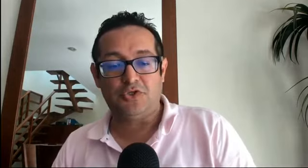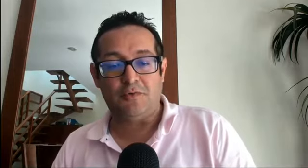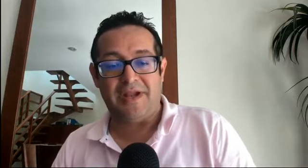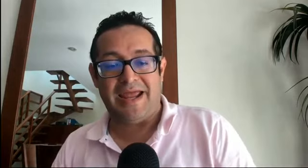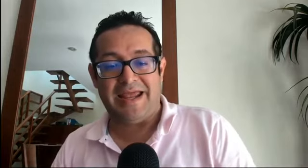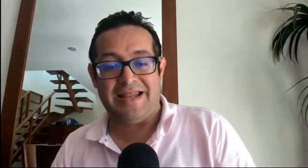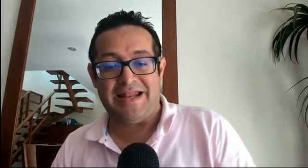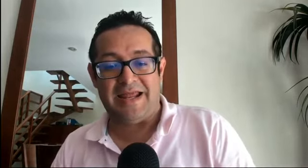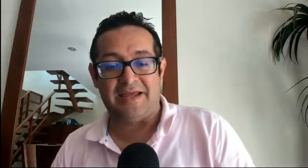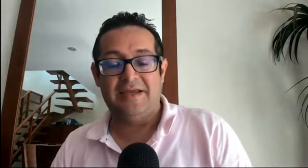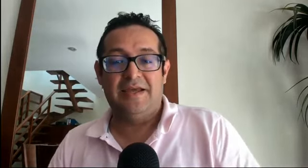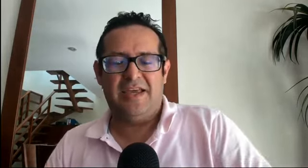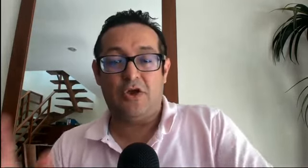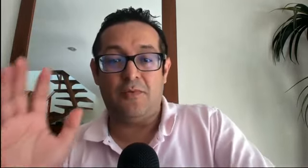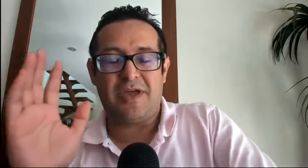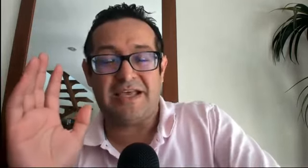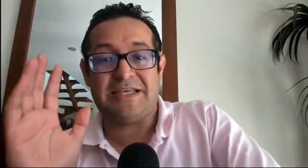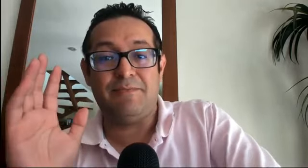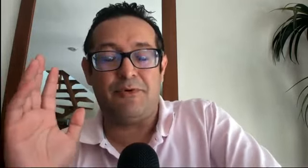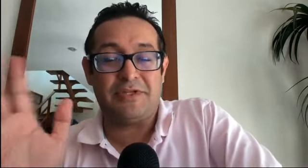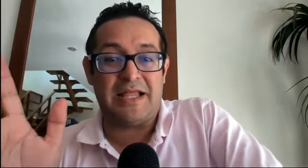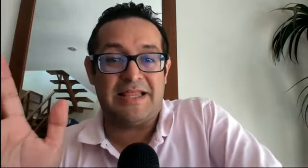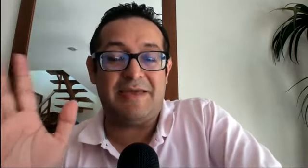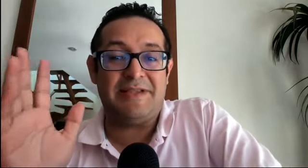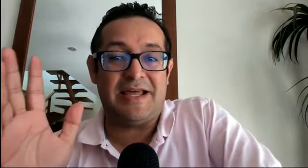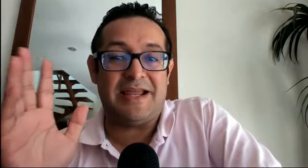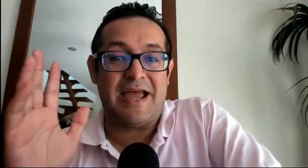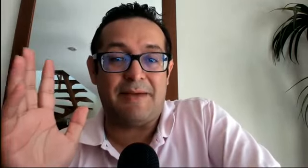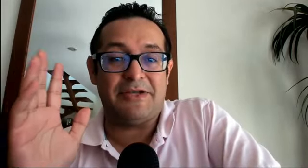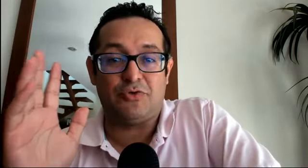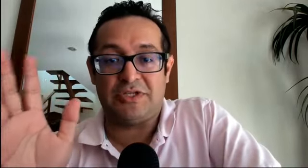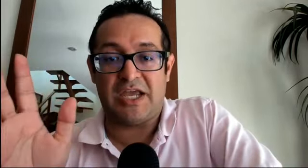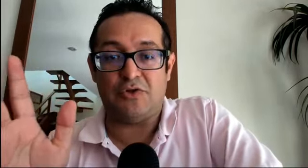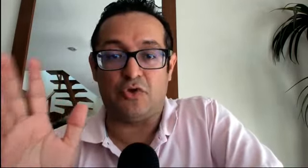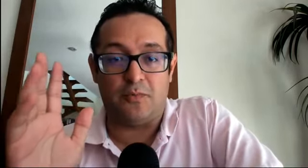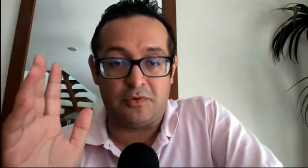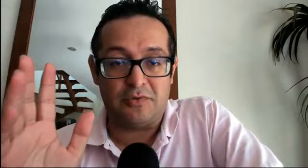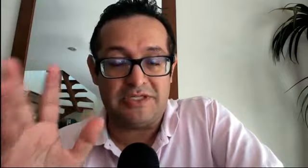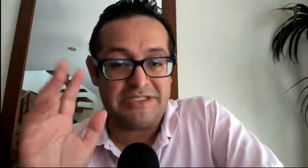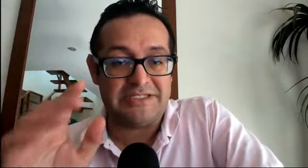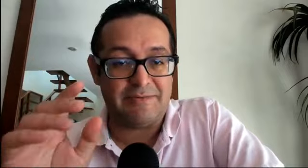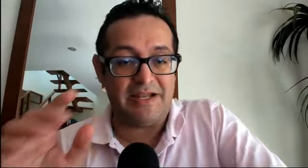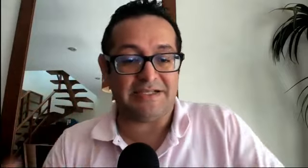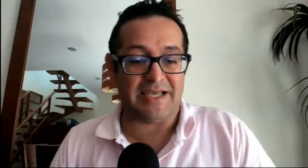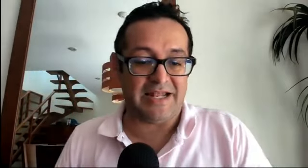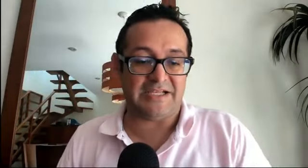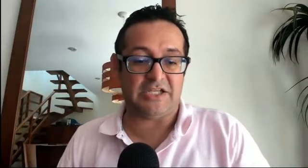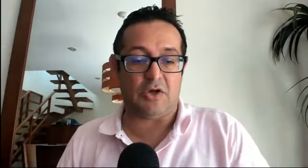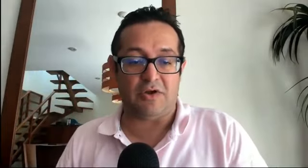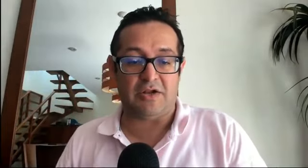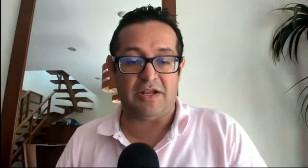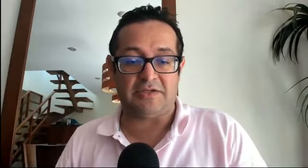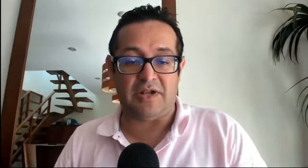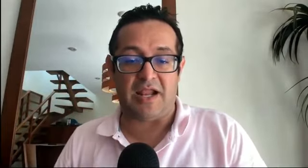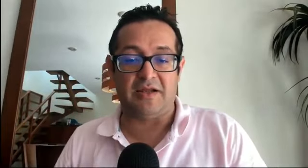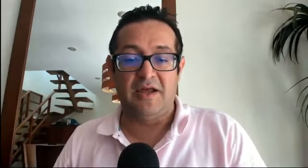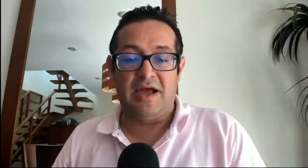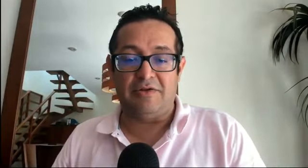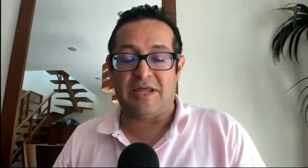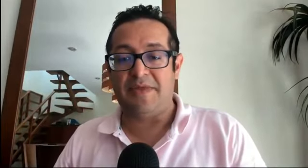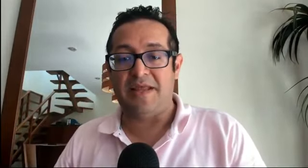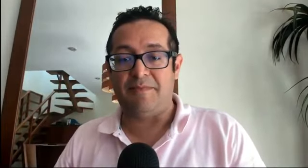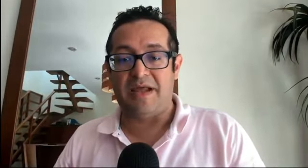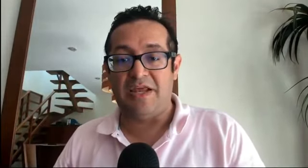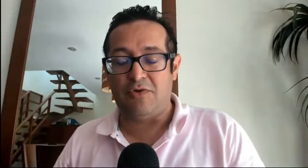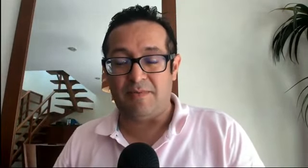habló sobre el INE y como que es importante evitar que haya más consejeros oportunistas y serviles en este órgano electoral.